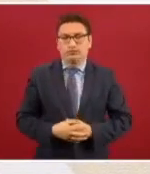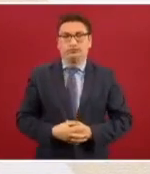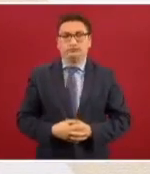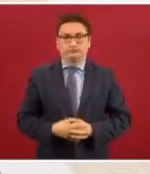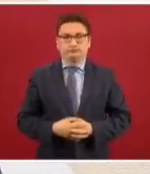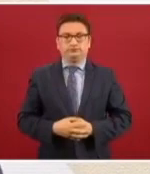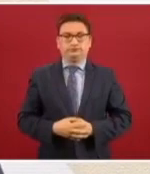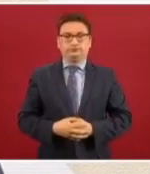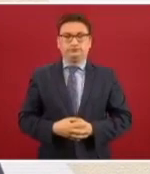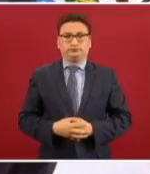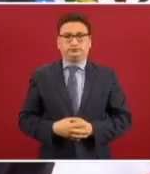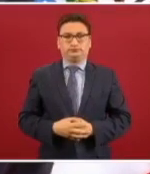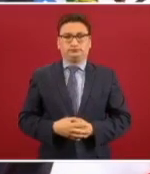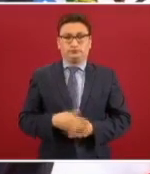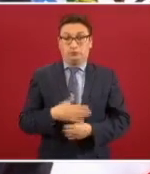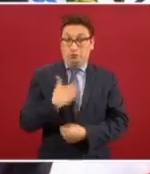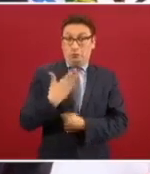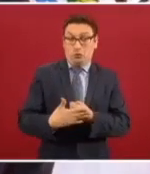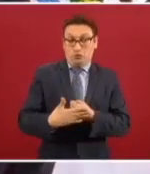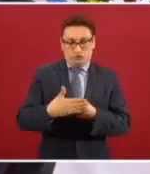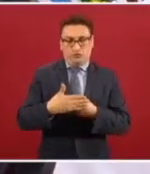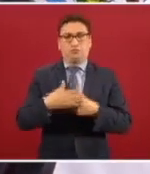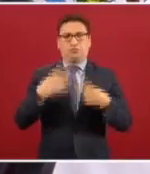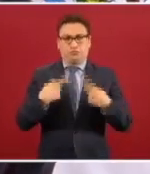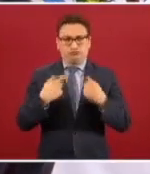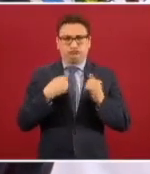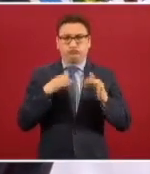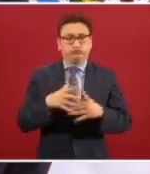rápidamente la economía.